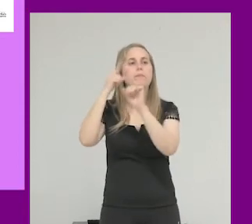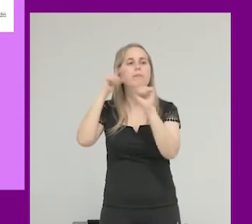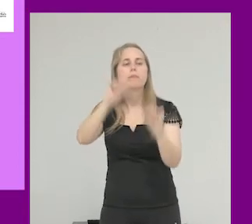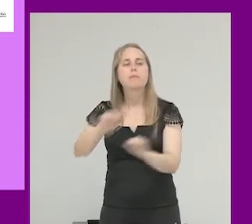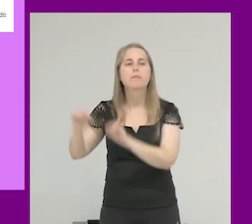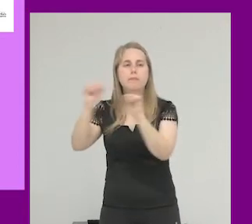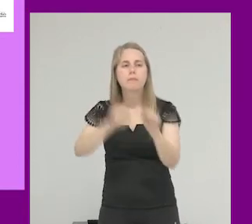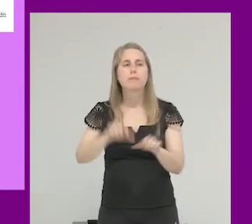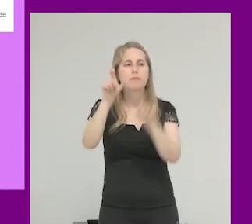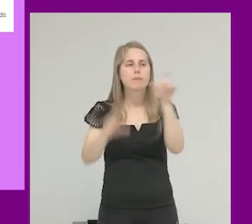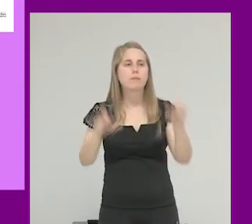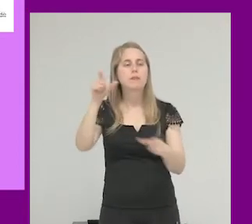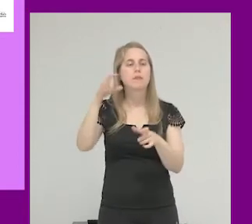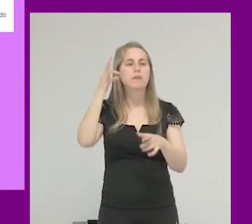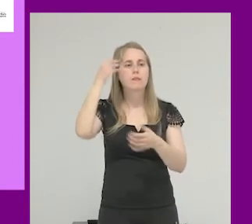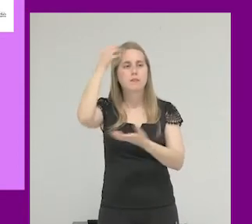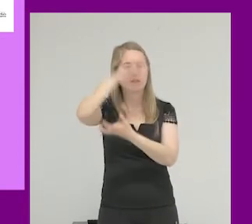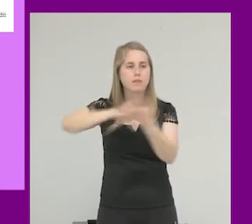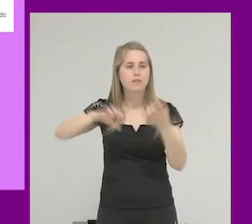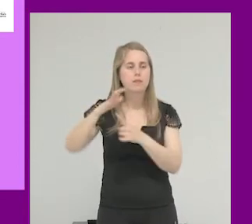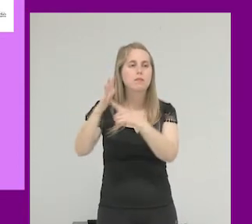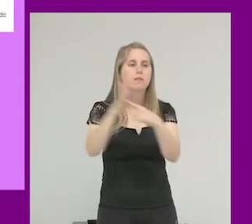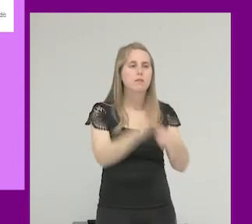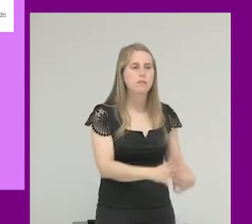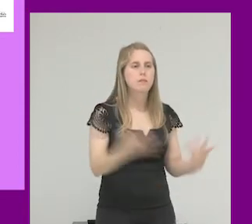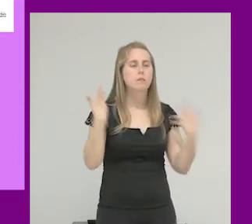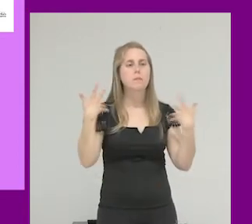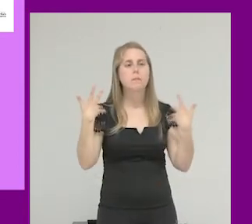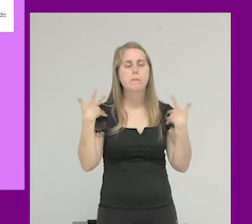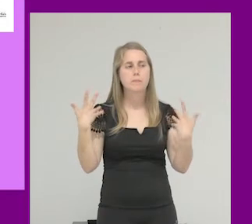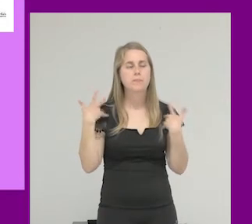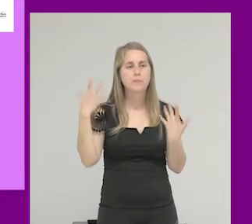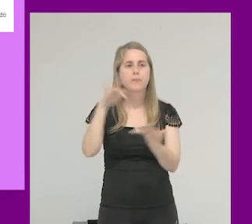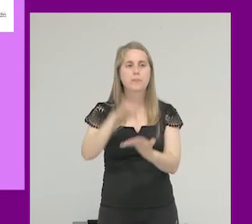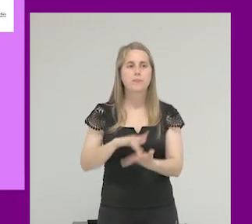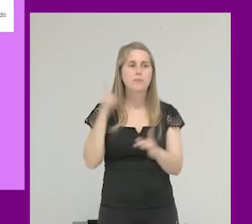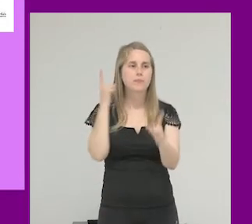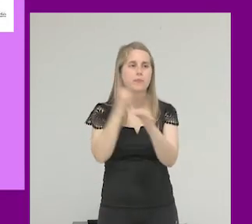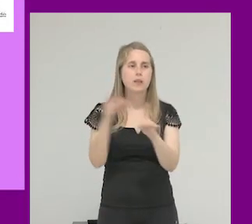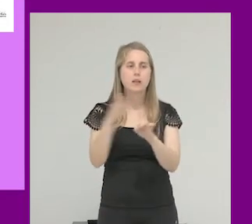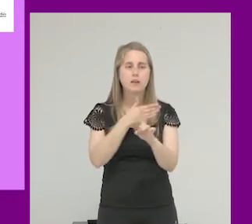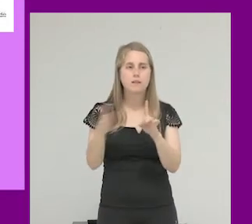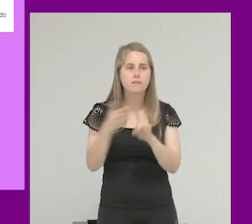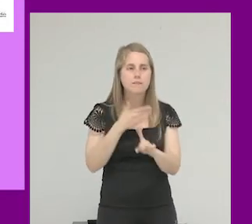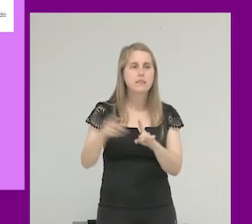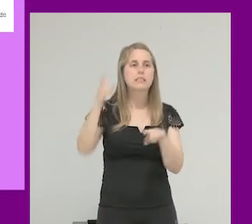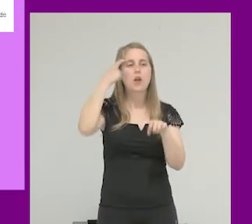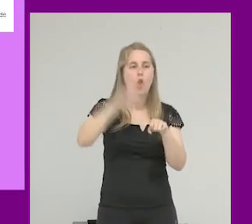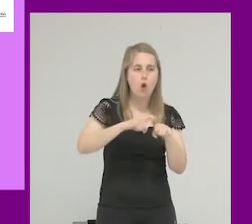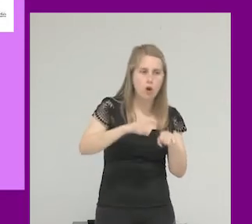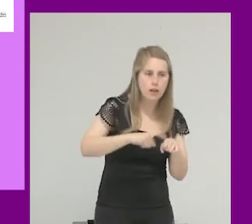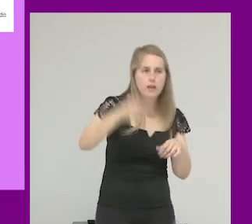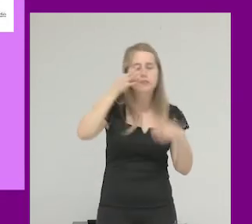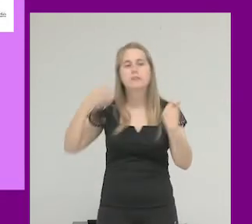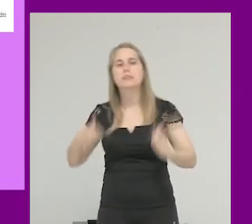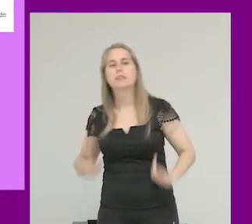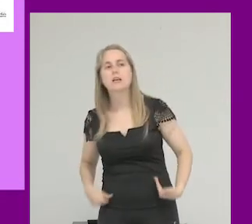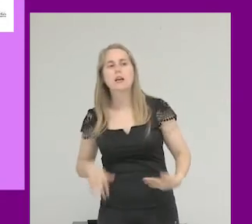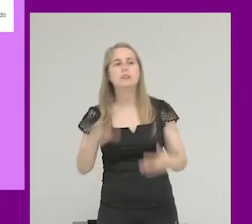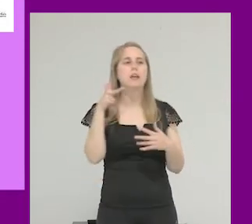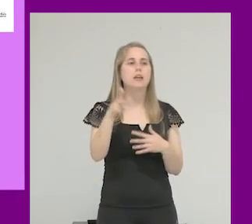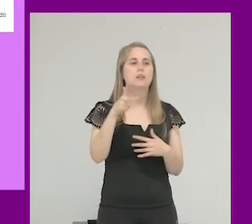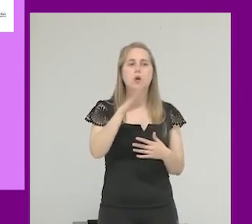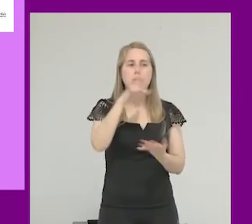y desprotegen a las víctimas sobrevivientes de agresiones psicológicas y o físicas por el hecho de ser